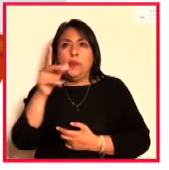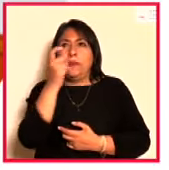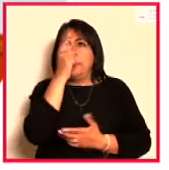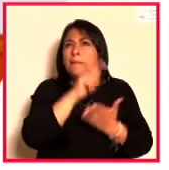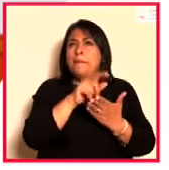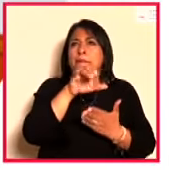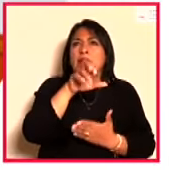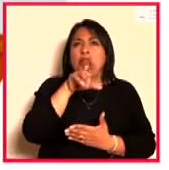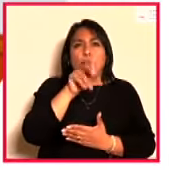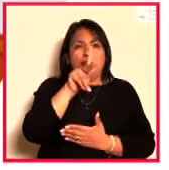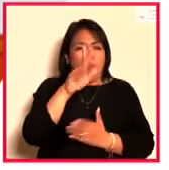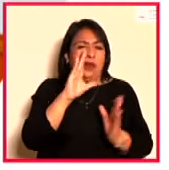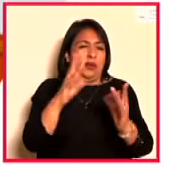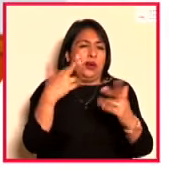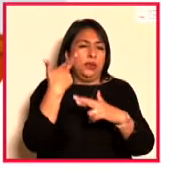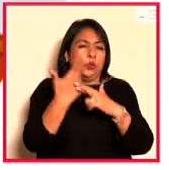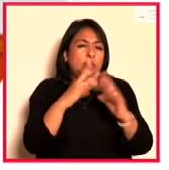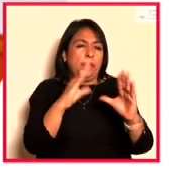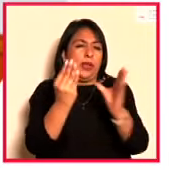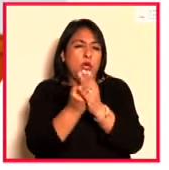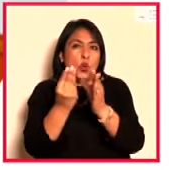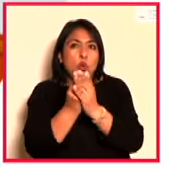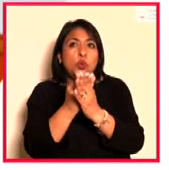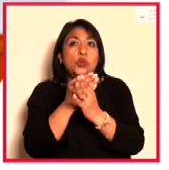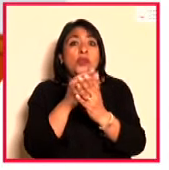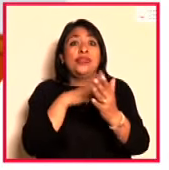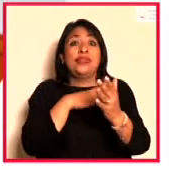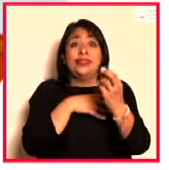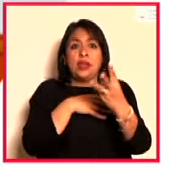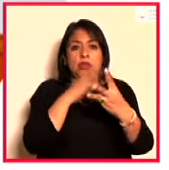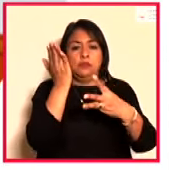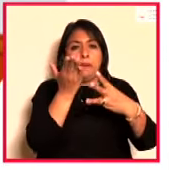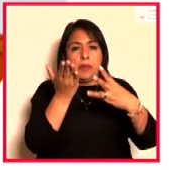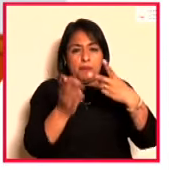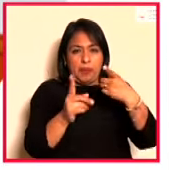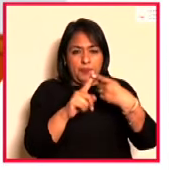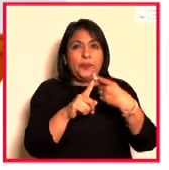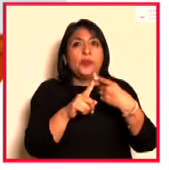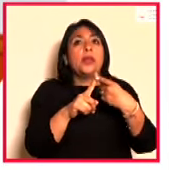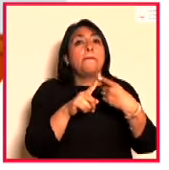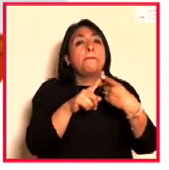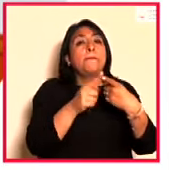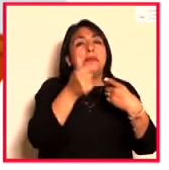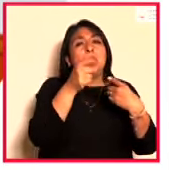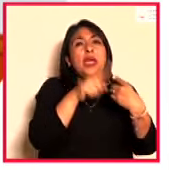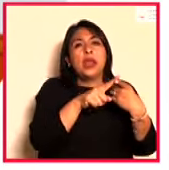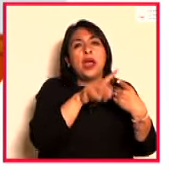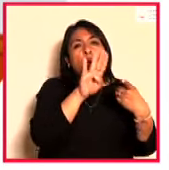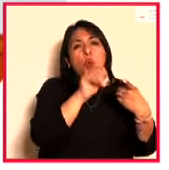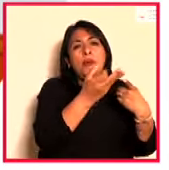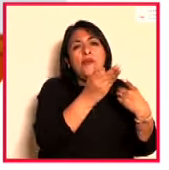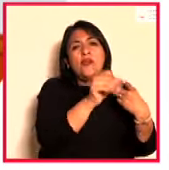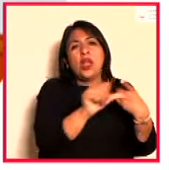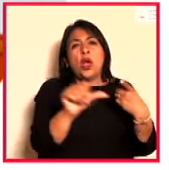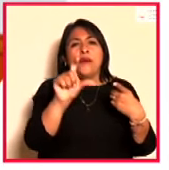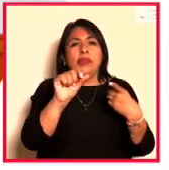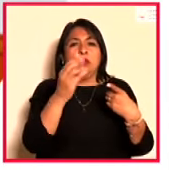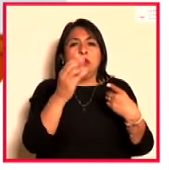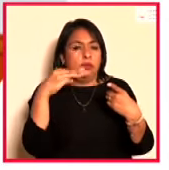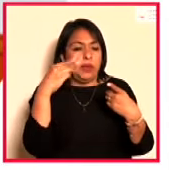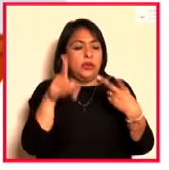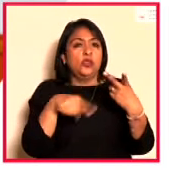encargado de impartir este curso dividido en tres módulos. La primera parte se llevará a cabo del 9 de febrero al 23 de marzo, la